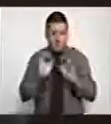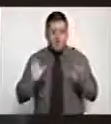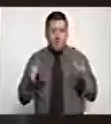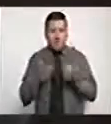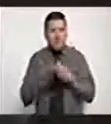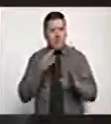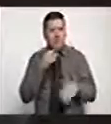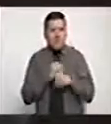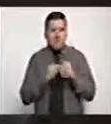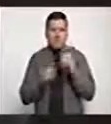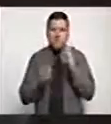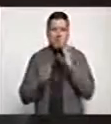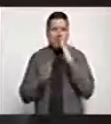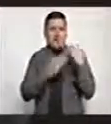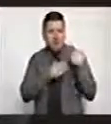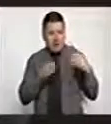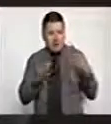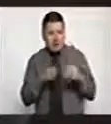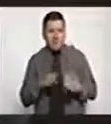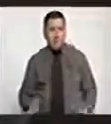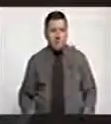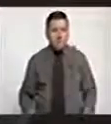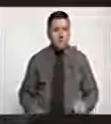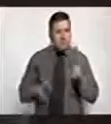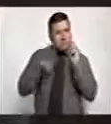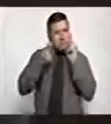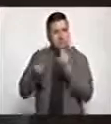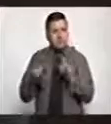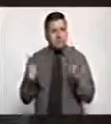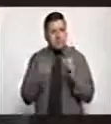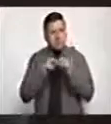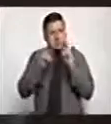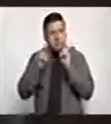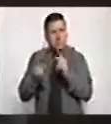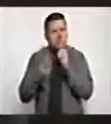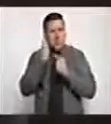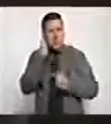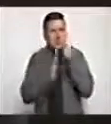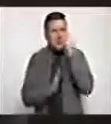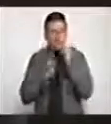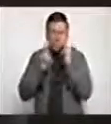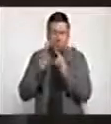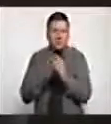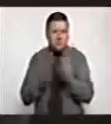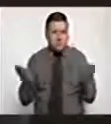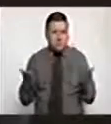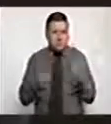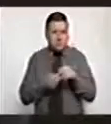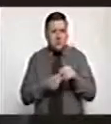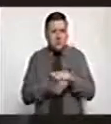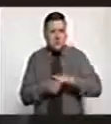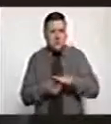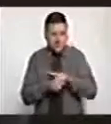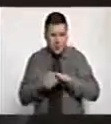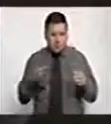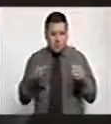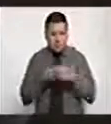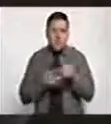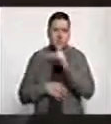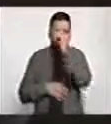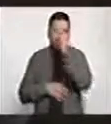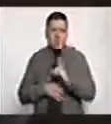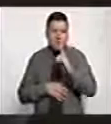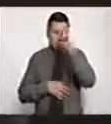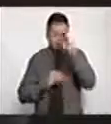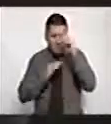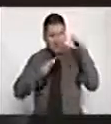y demás autoridades competentes que fijen sus ojos de una vez por todas en esta situación y que tomen decisiones